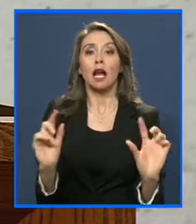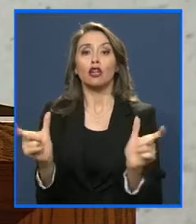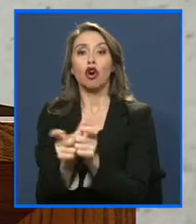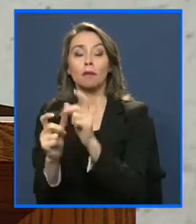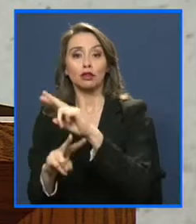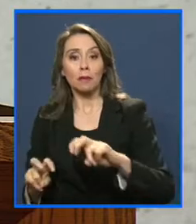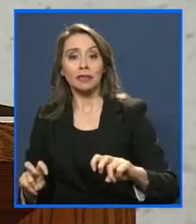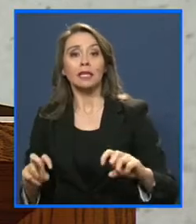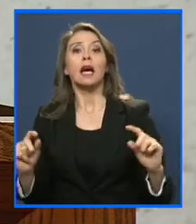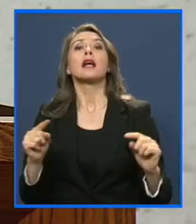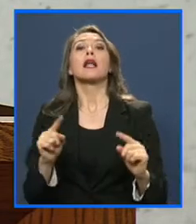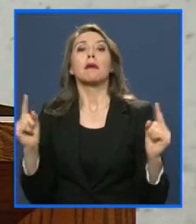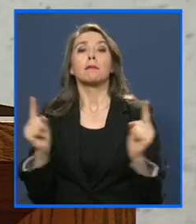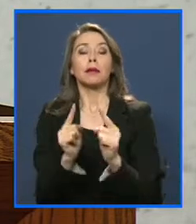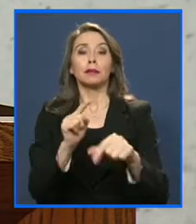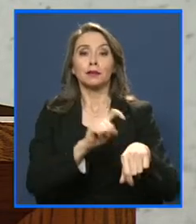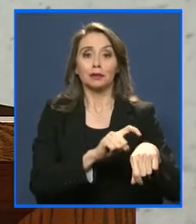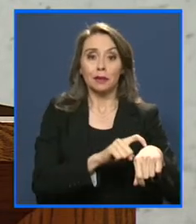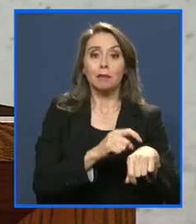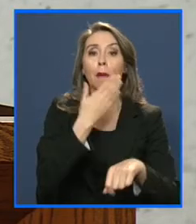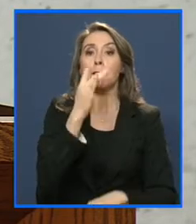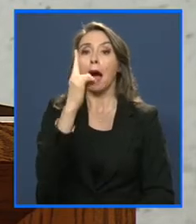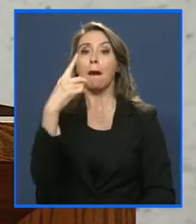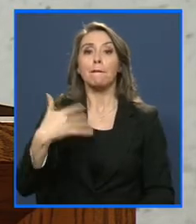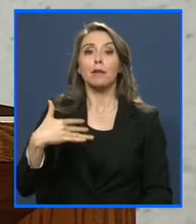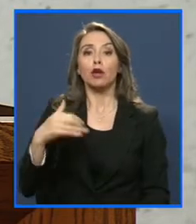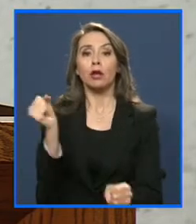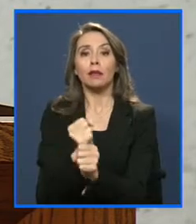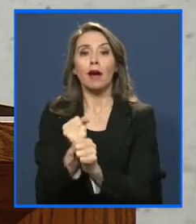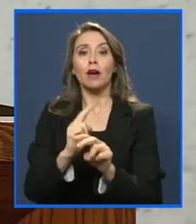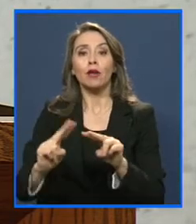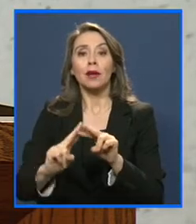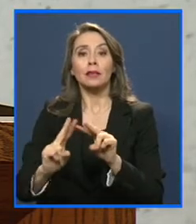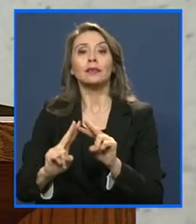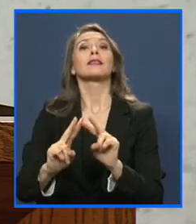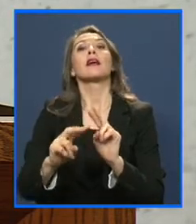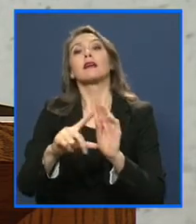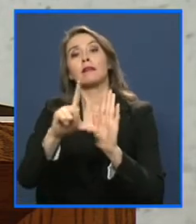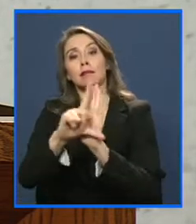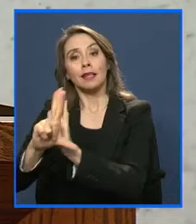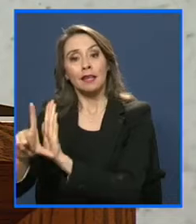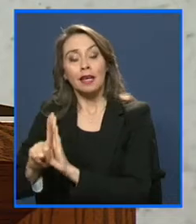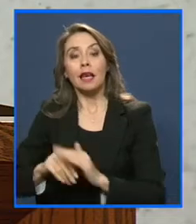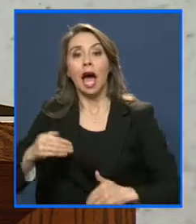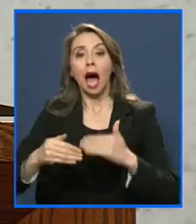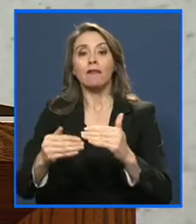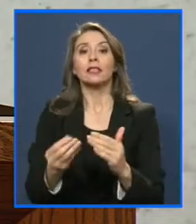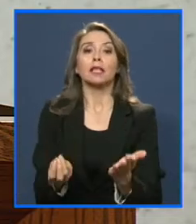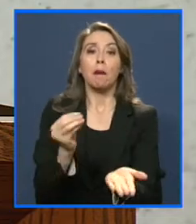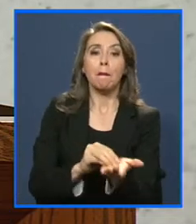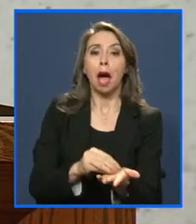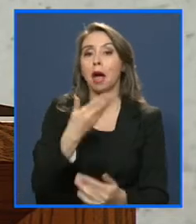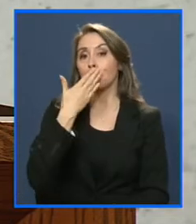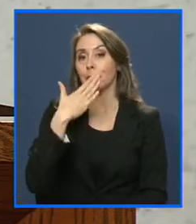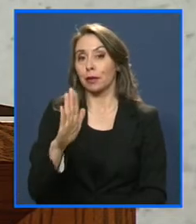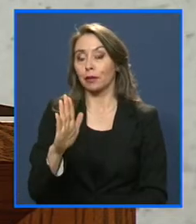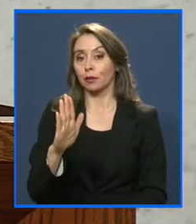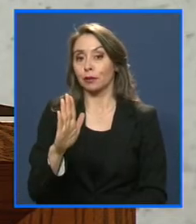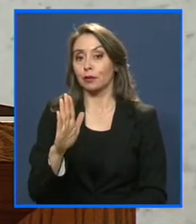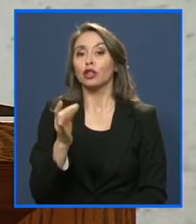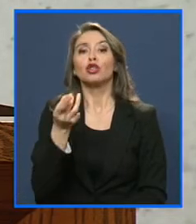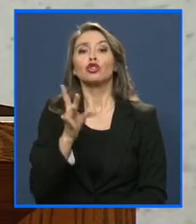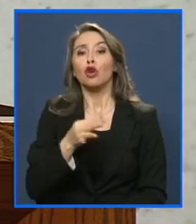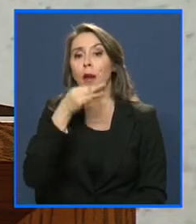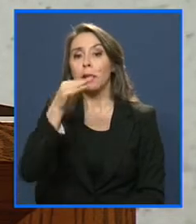investigadoras a fin de privilegiar y priorizar la tarea legislativa y avanzar más y mejor sólo como ejemplo